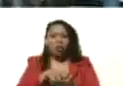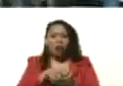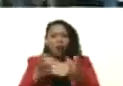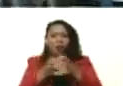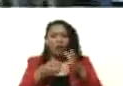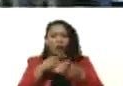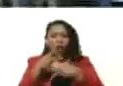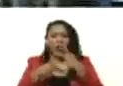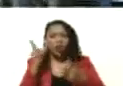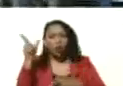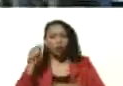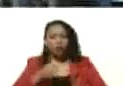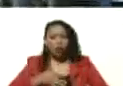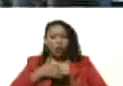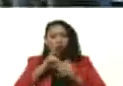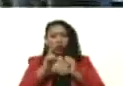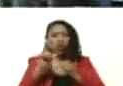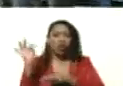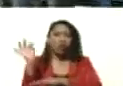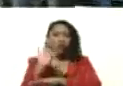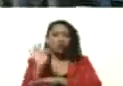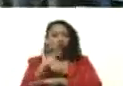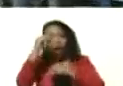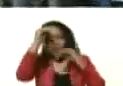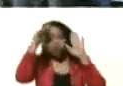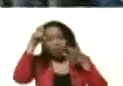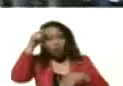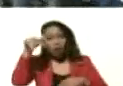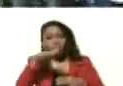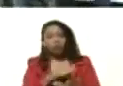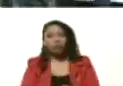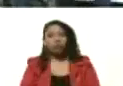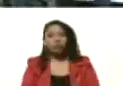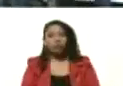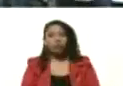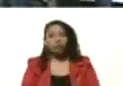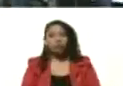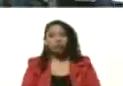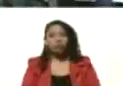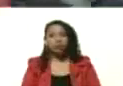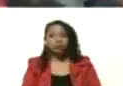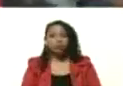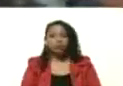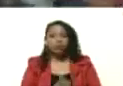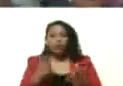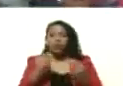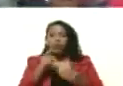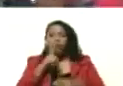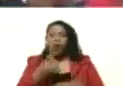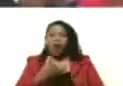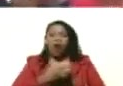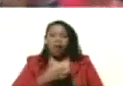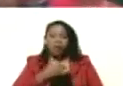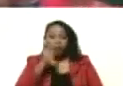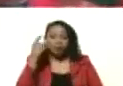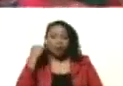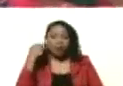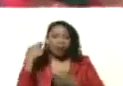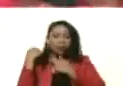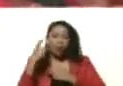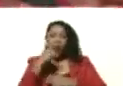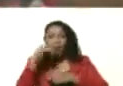partido sea capaz de seguir funcionando y atendiendo a nuestro pueblo. Por muy malo que sea el alcalde irresponsable que